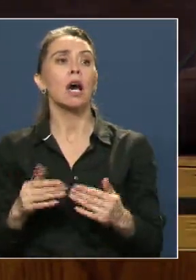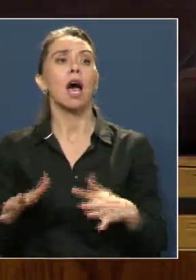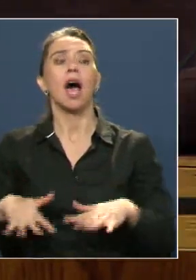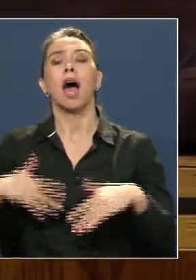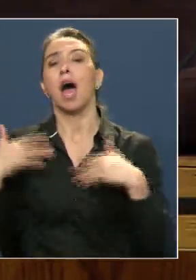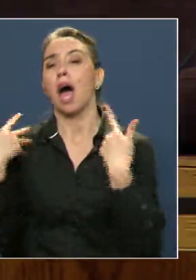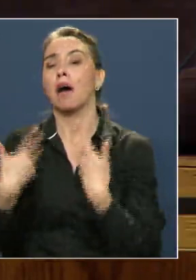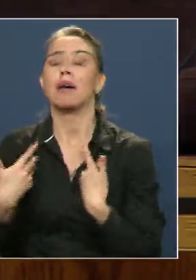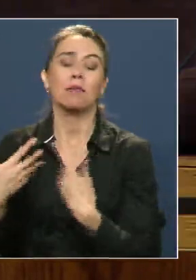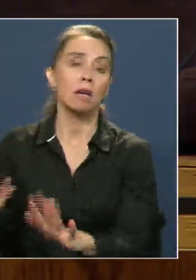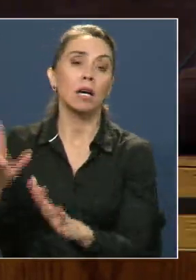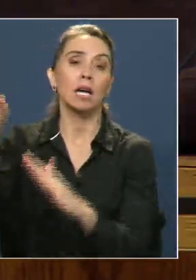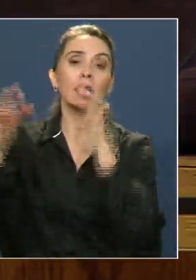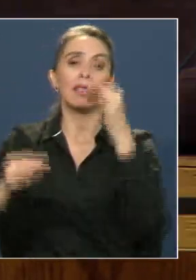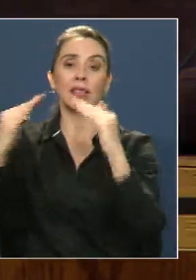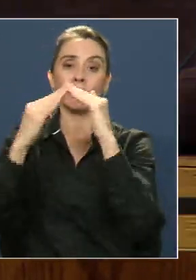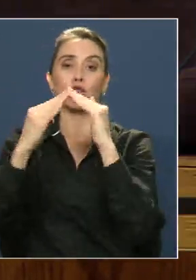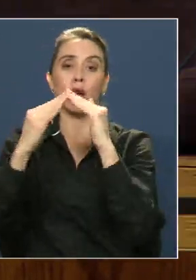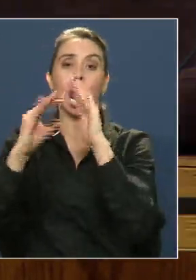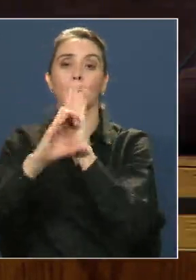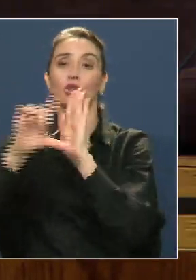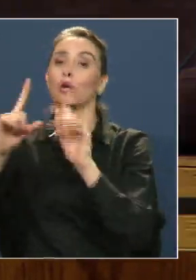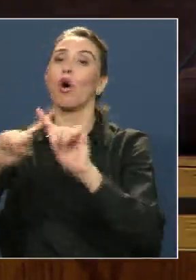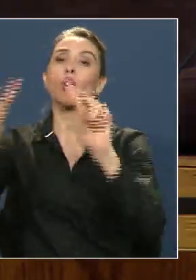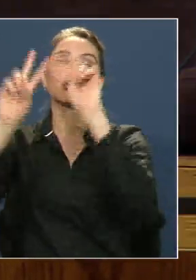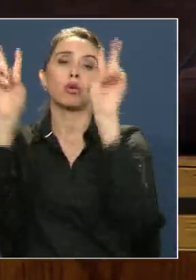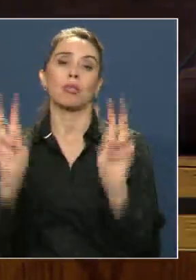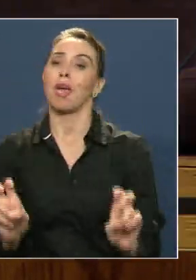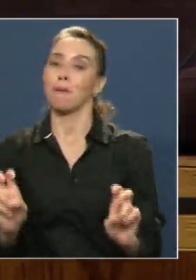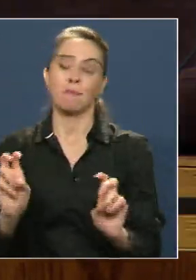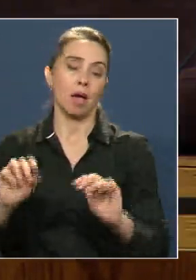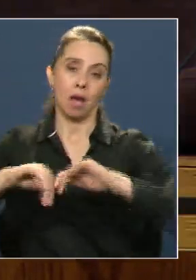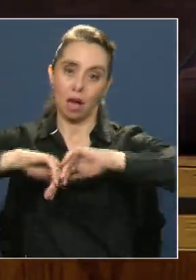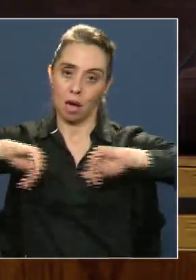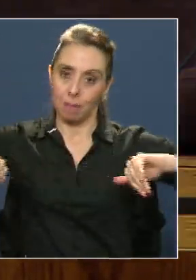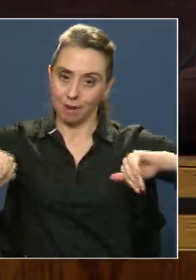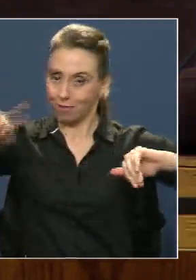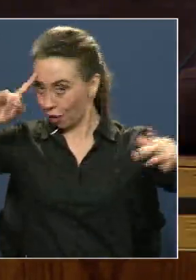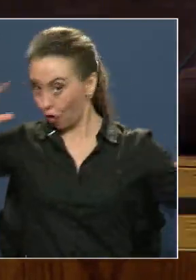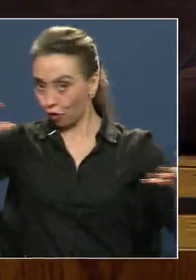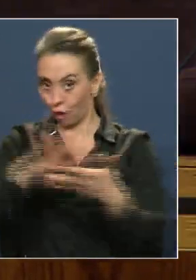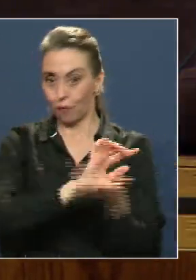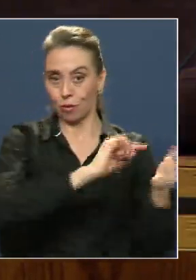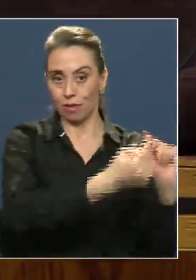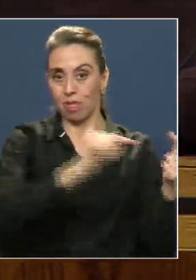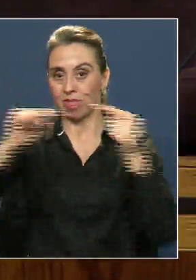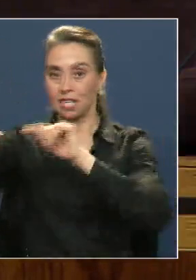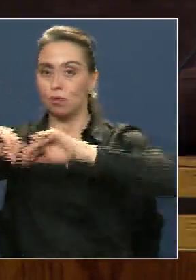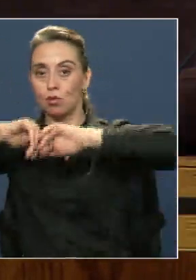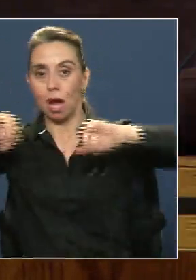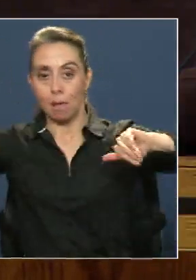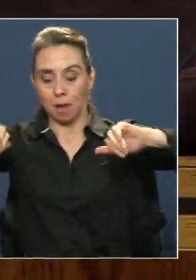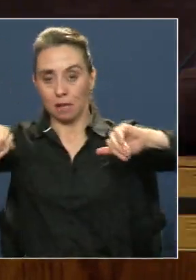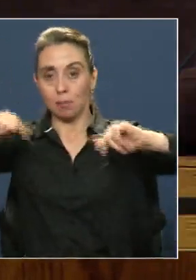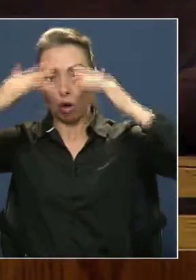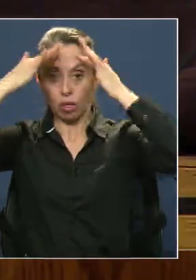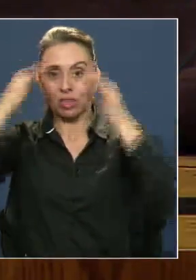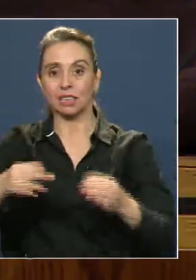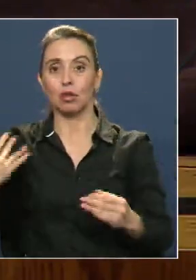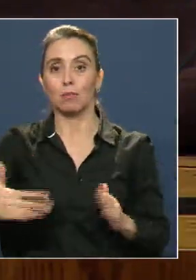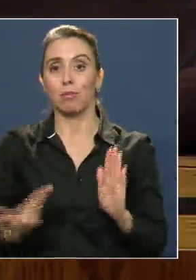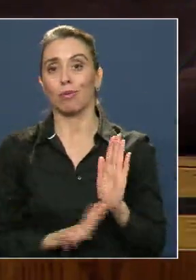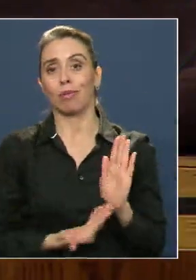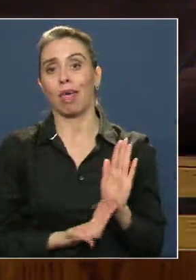Constitucional porque es una cuarta. Ese es otro debate. Yo les pido que no confundamos los debates a la hora de tomar decisiones tan importantes como